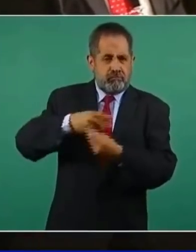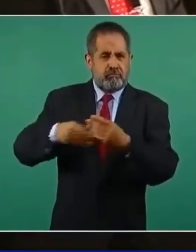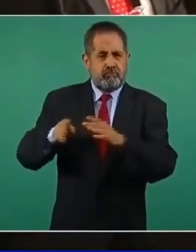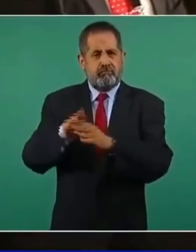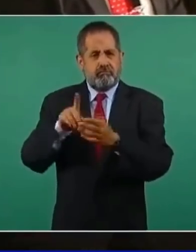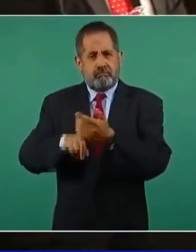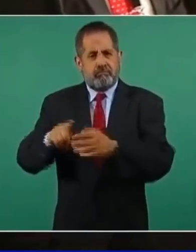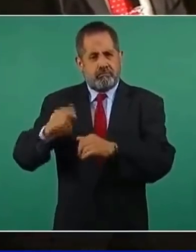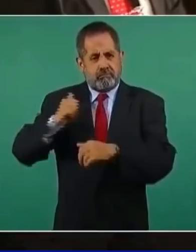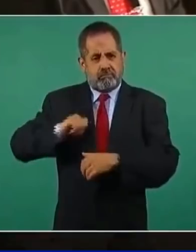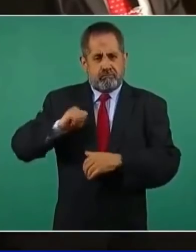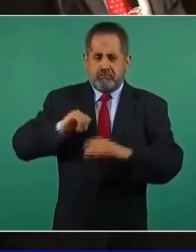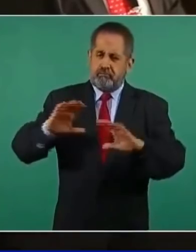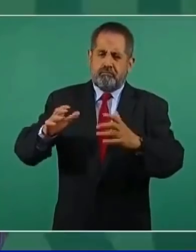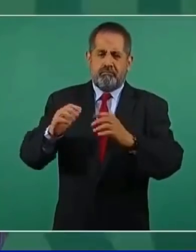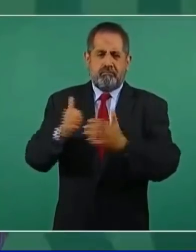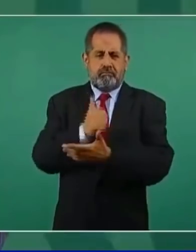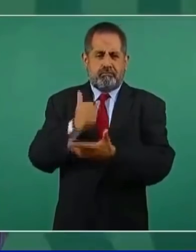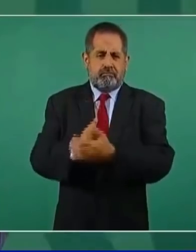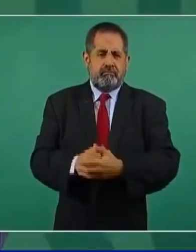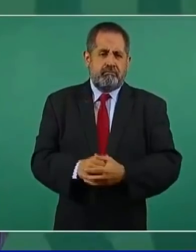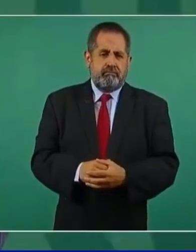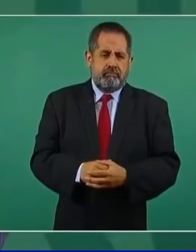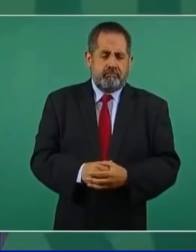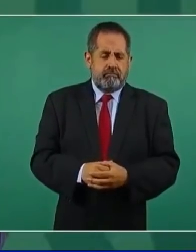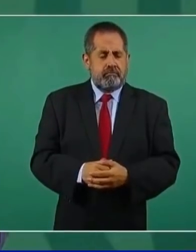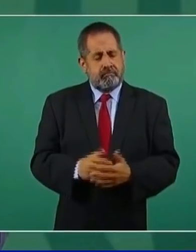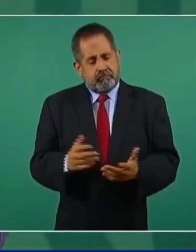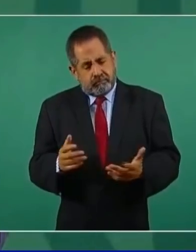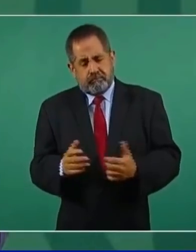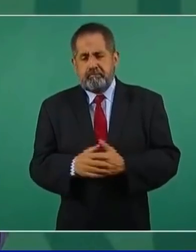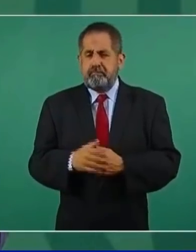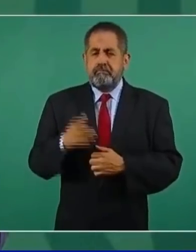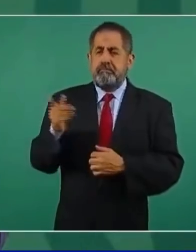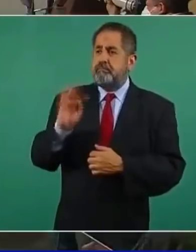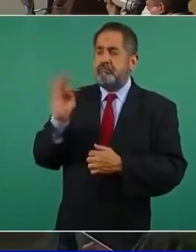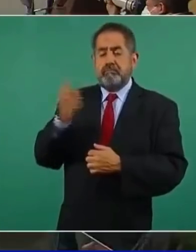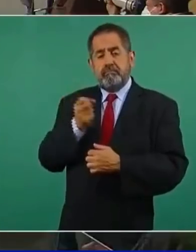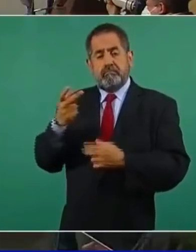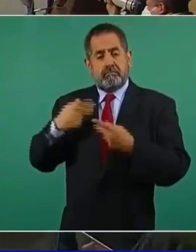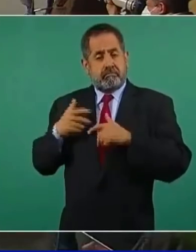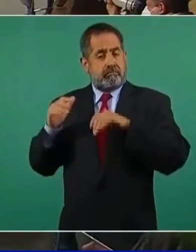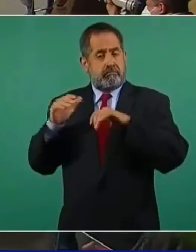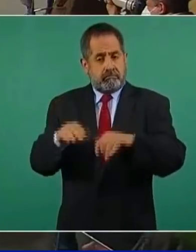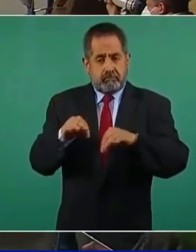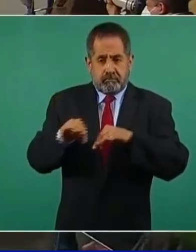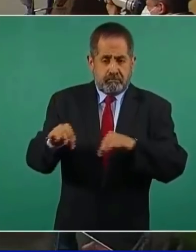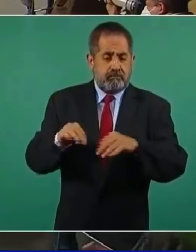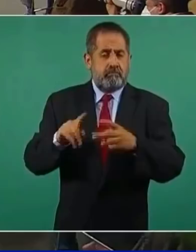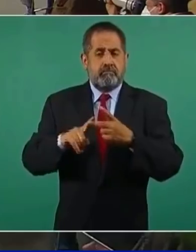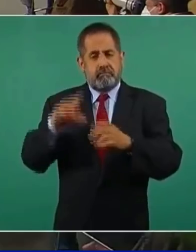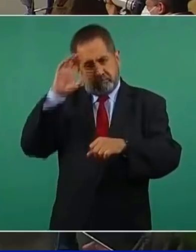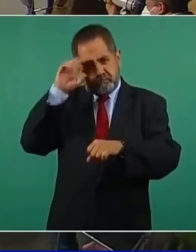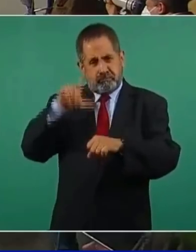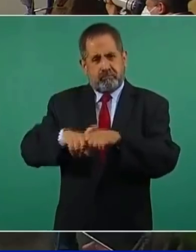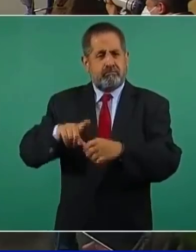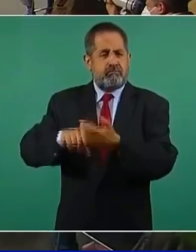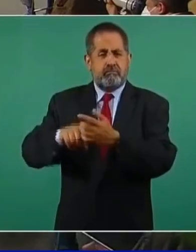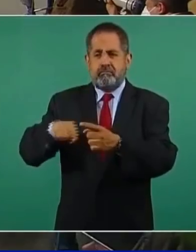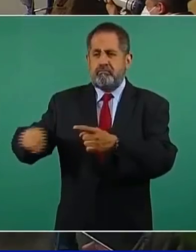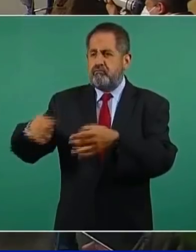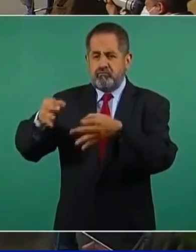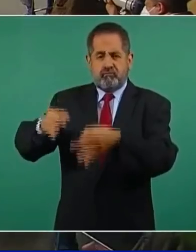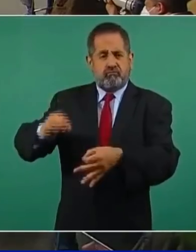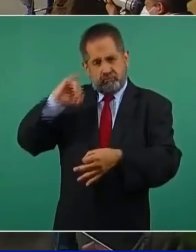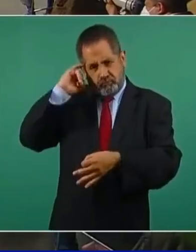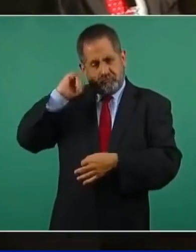su antigua ciudad. Su antigua ciudad. Entonces ahí trabajarían pueblos y culturas